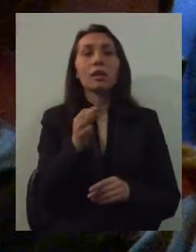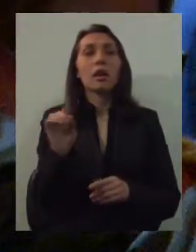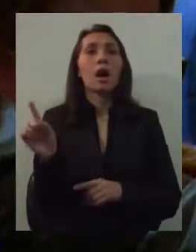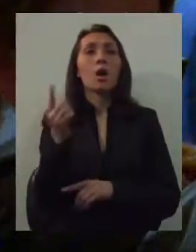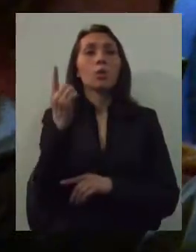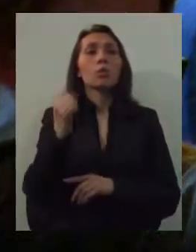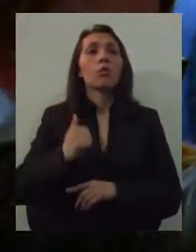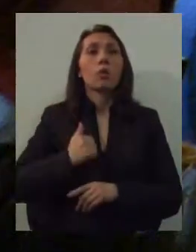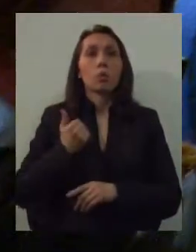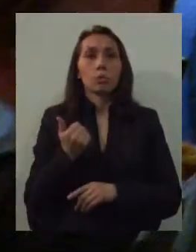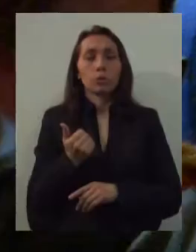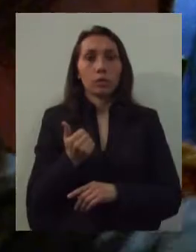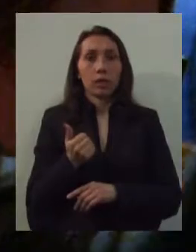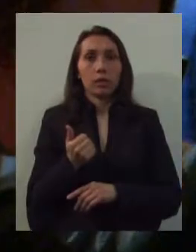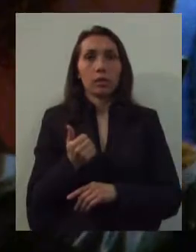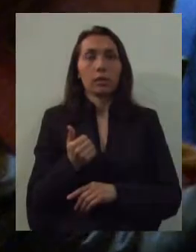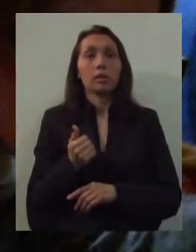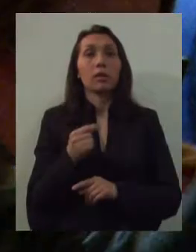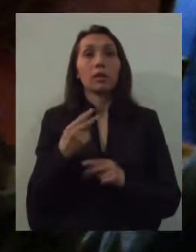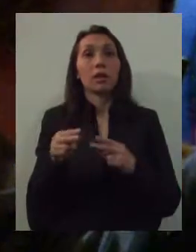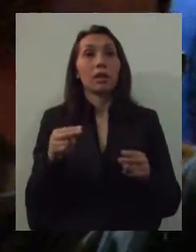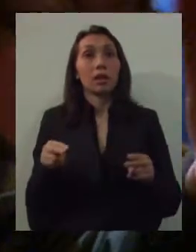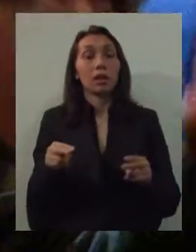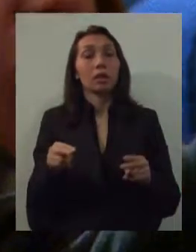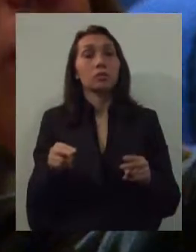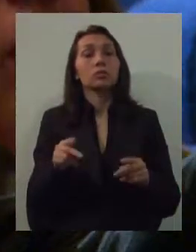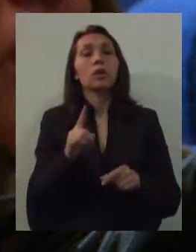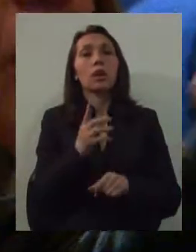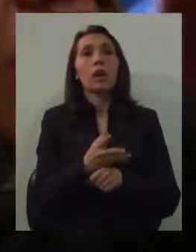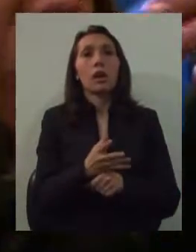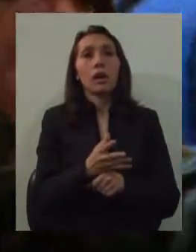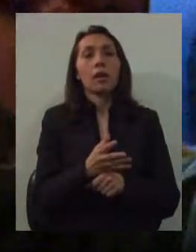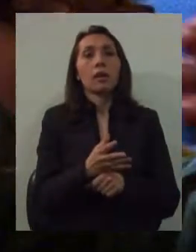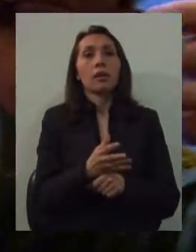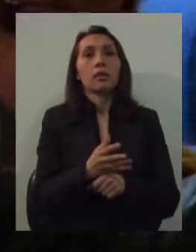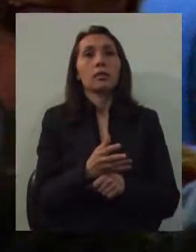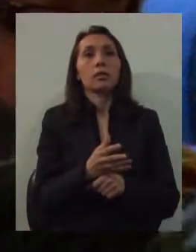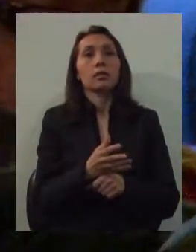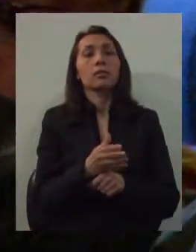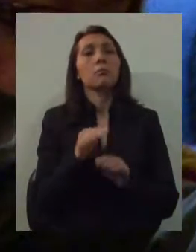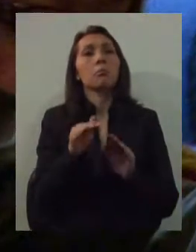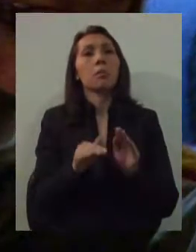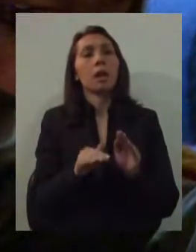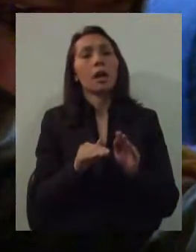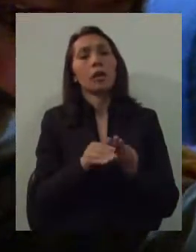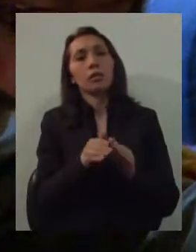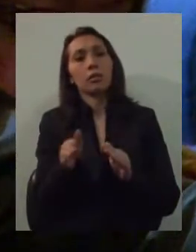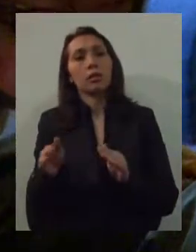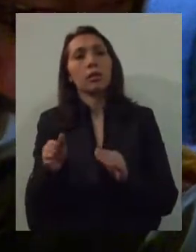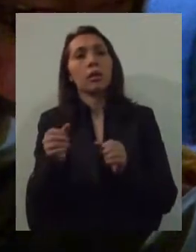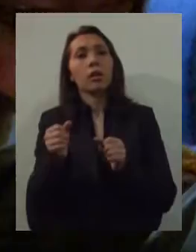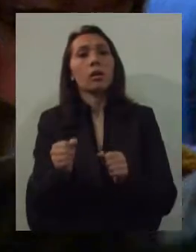autonomía de la voluntad y que en esos casos están por lo menos menos proclives a poder